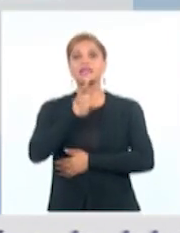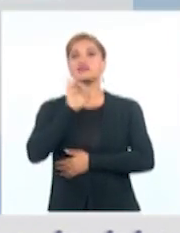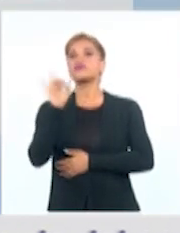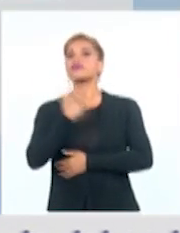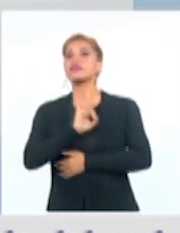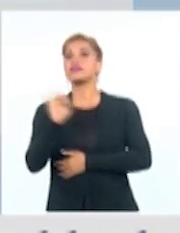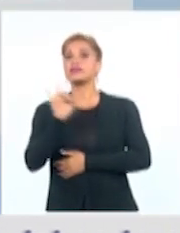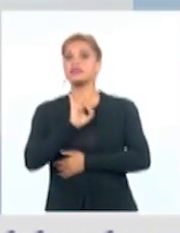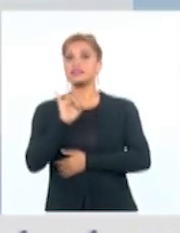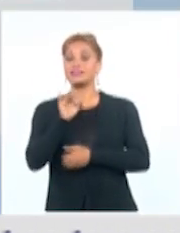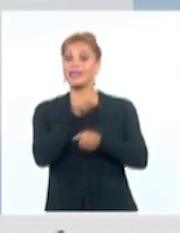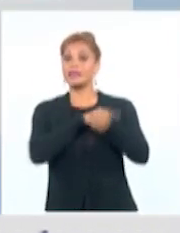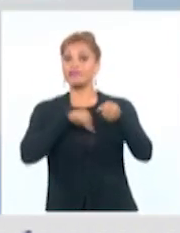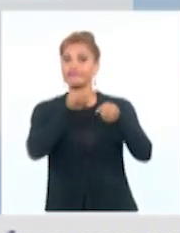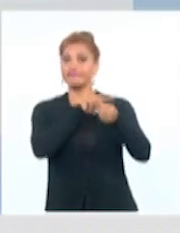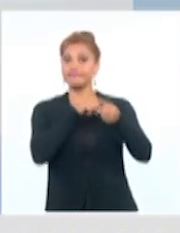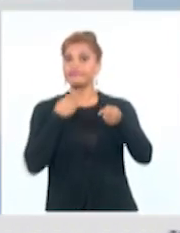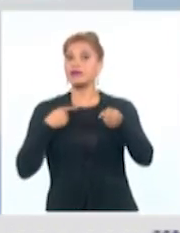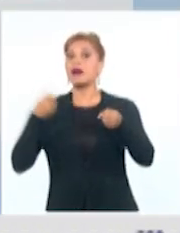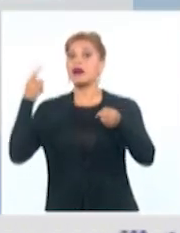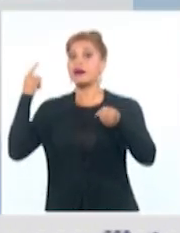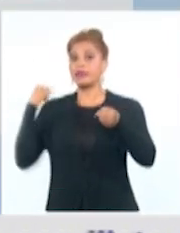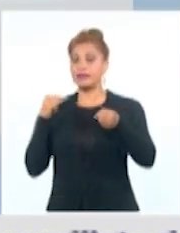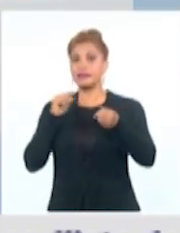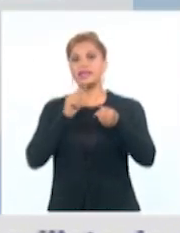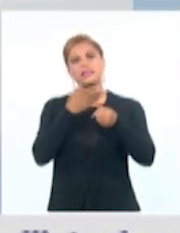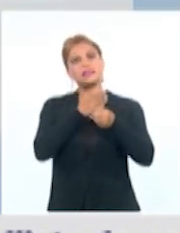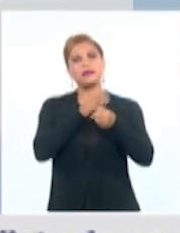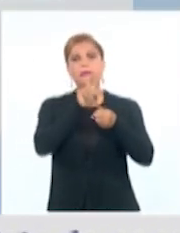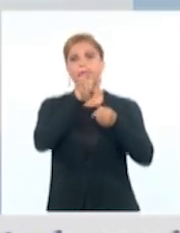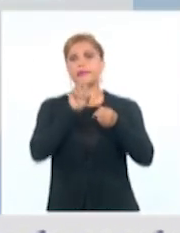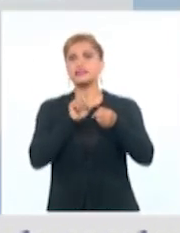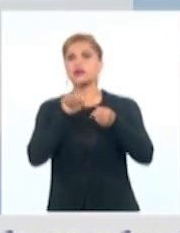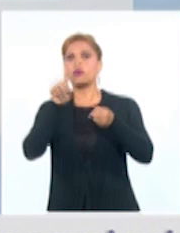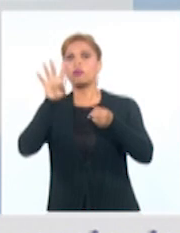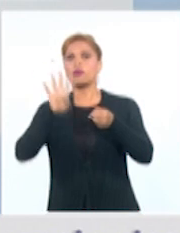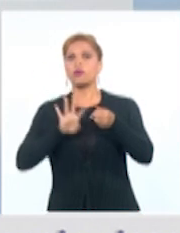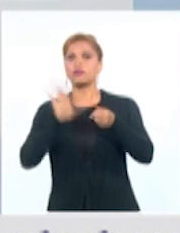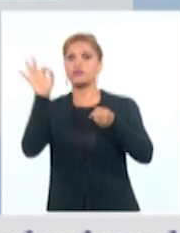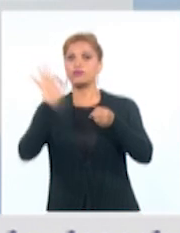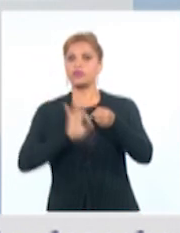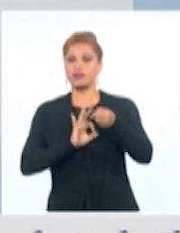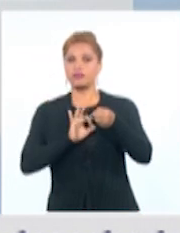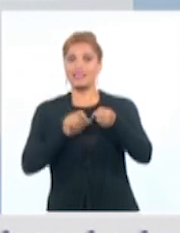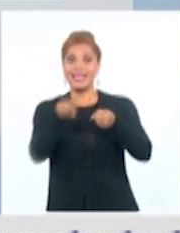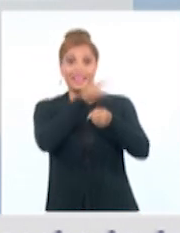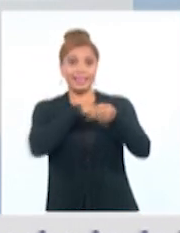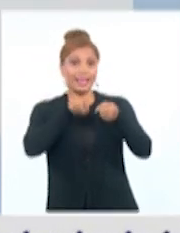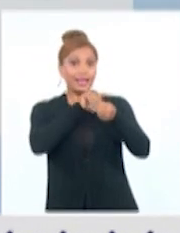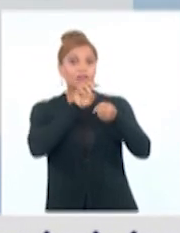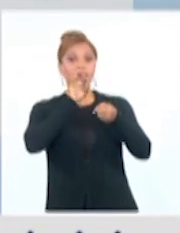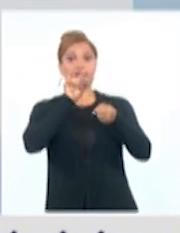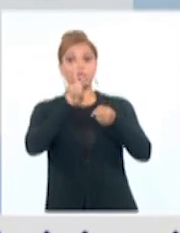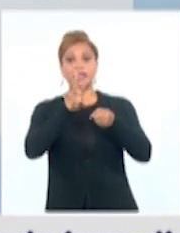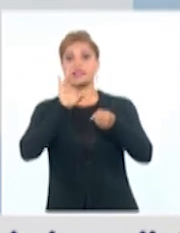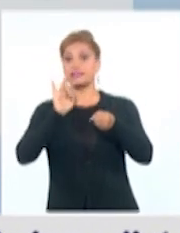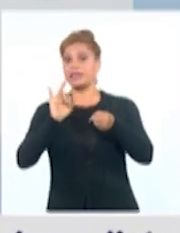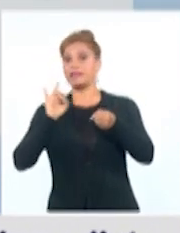377 en el día de ayer, es el 20,4%, y de estos